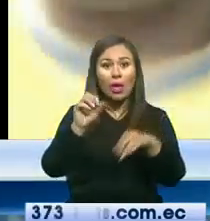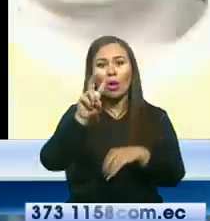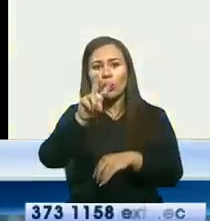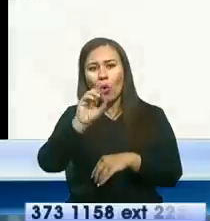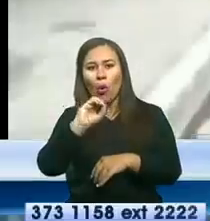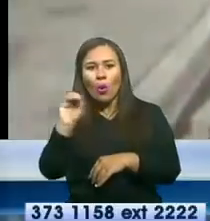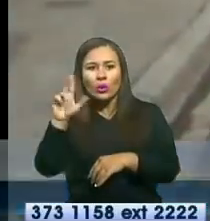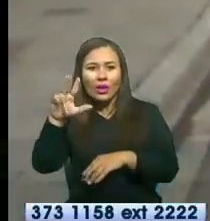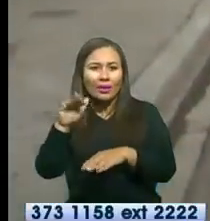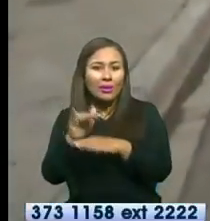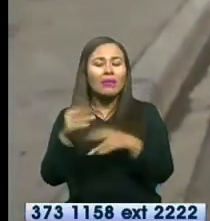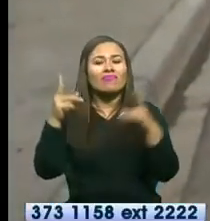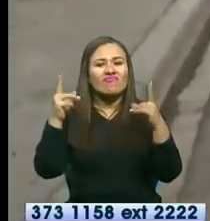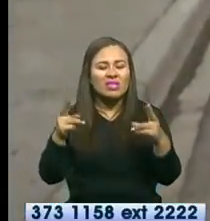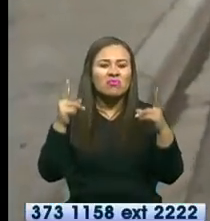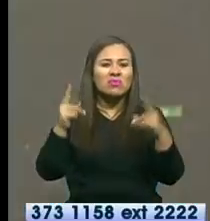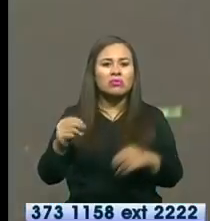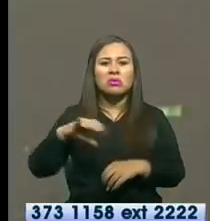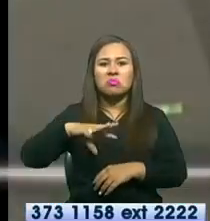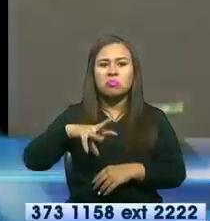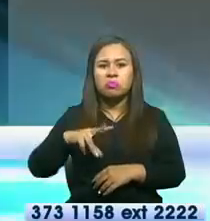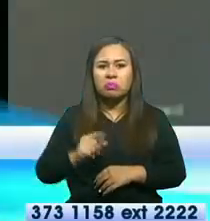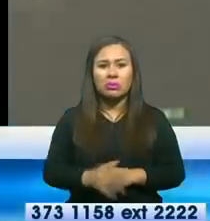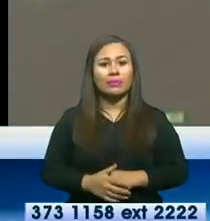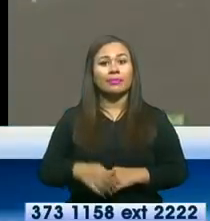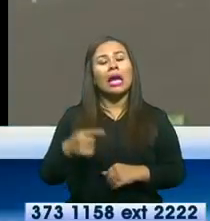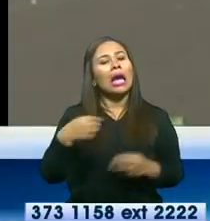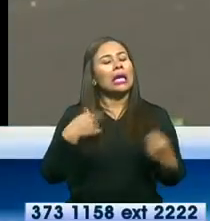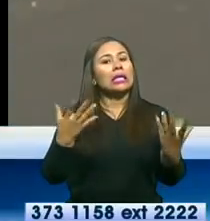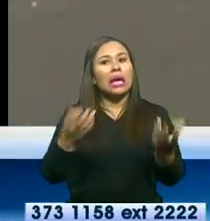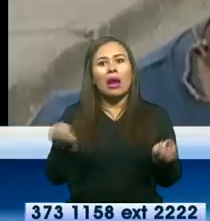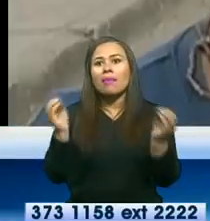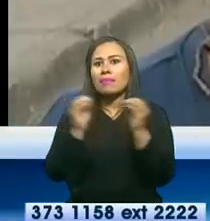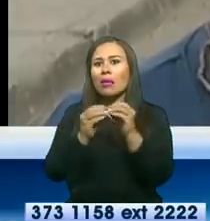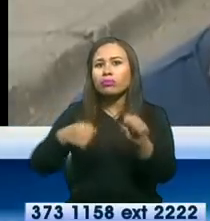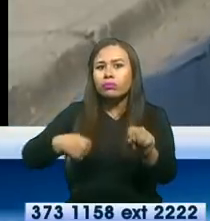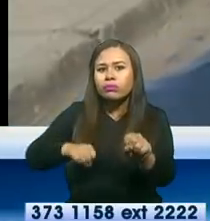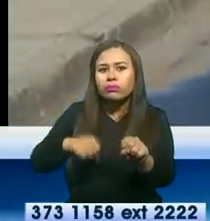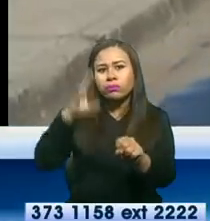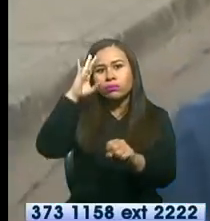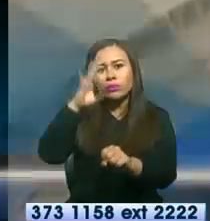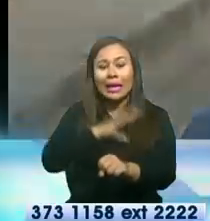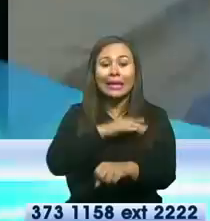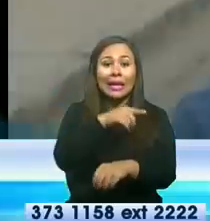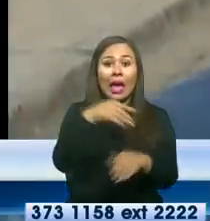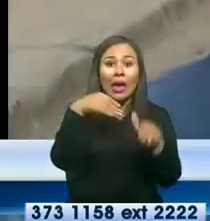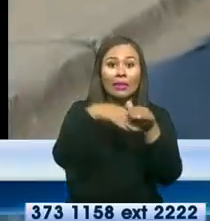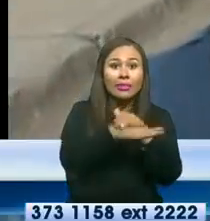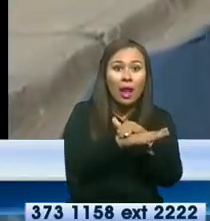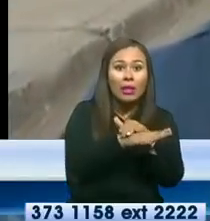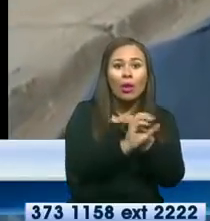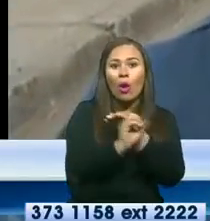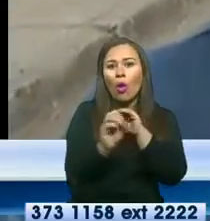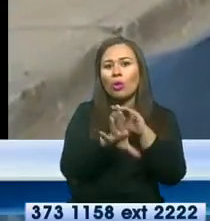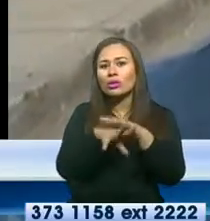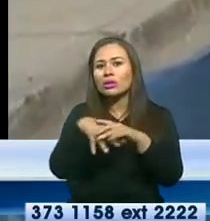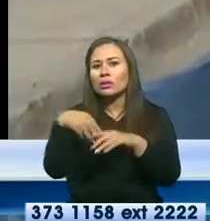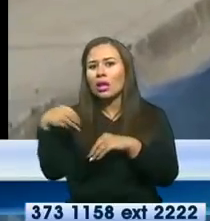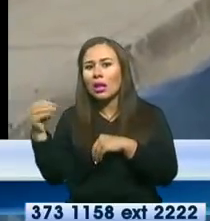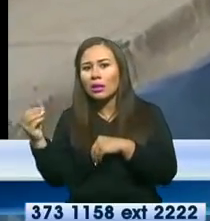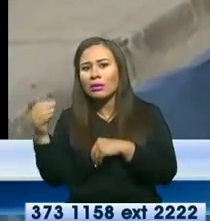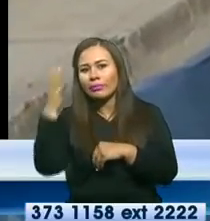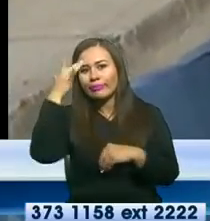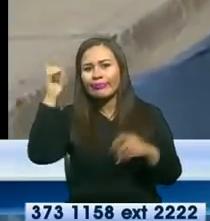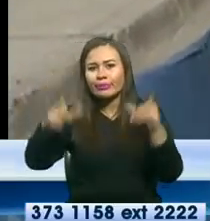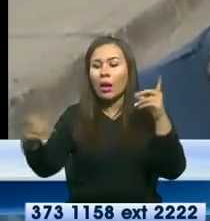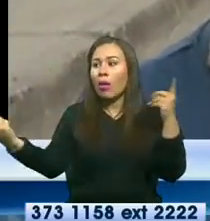calles. Y piden mayor patrullaje. A cuidarnos a la hora de entrada y salida, porque a la salida también somos presa de los ladrones. Nos cogen porque 6 y media